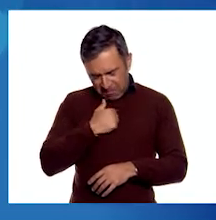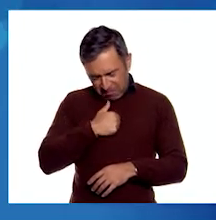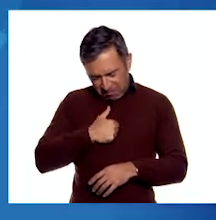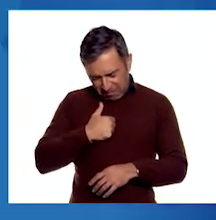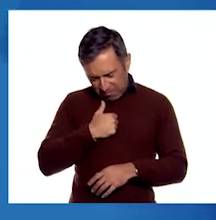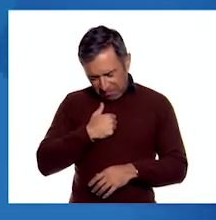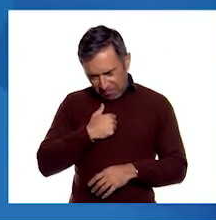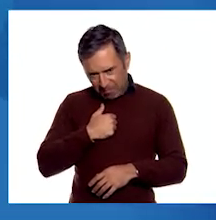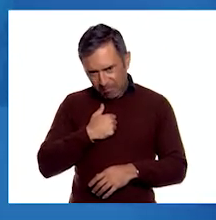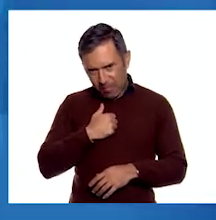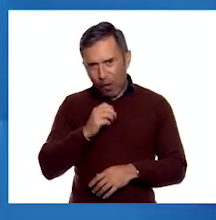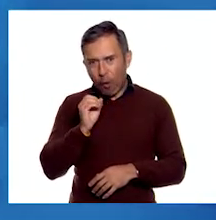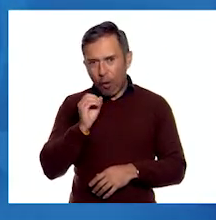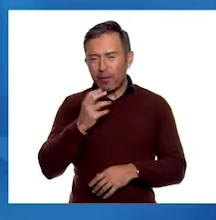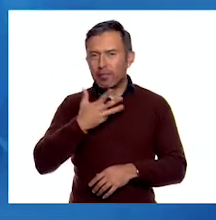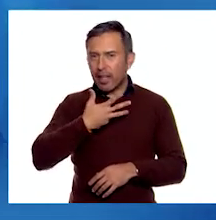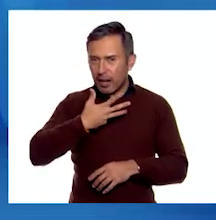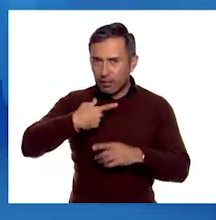un...